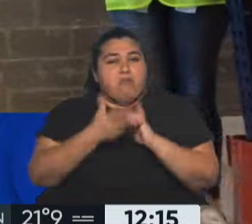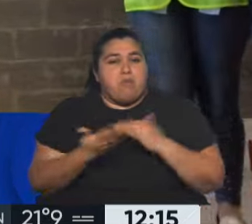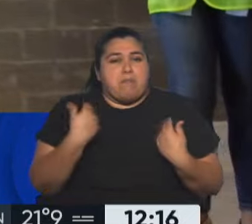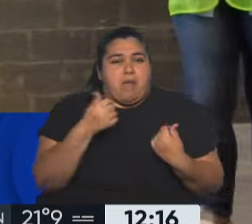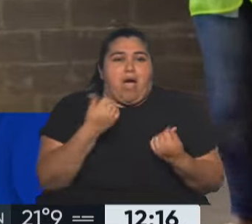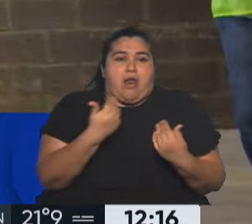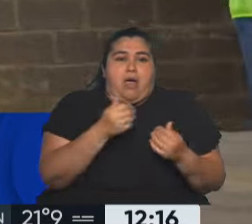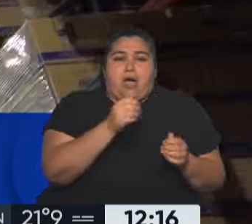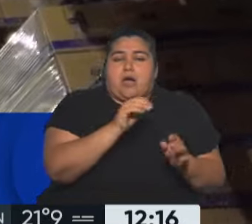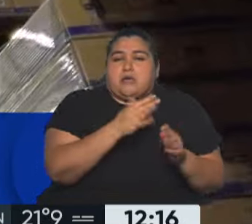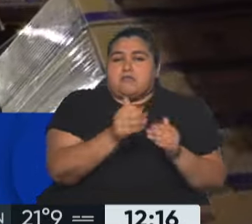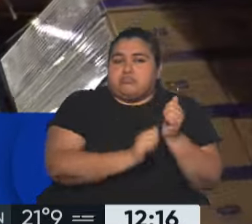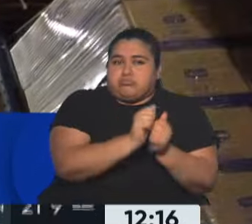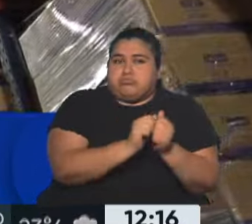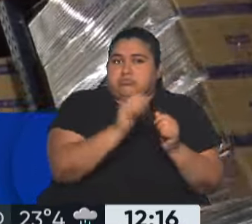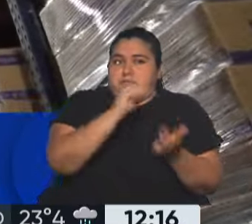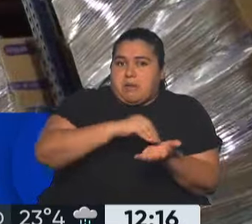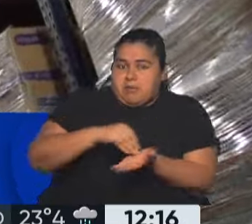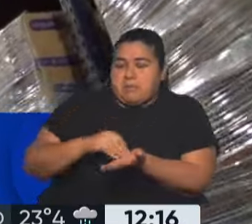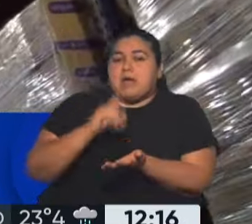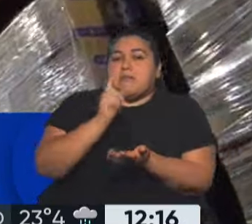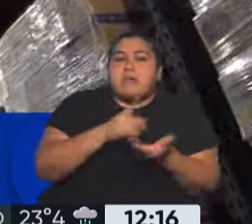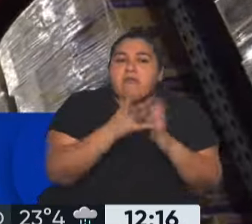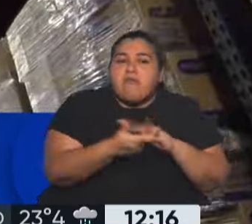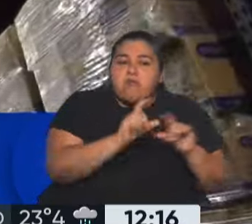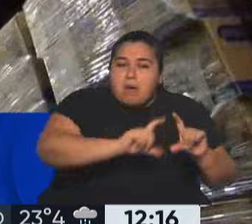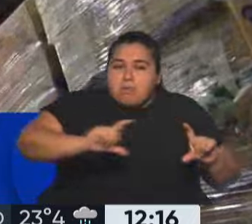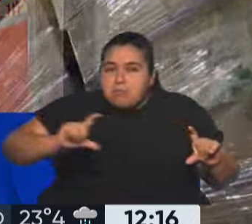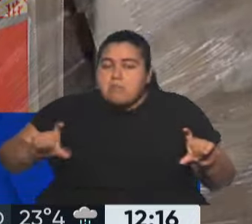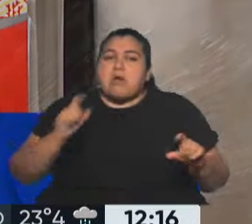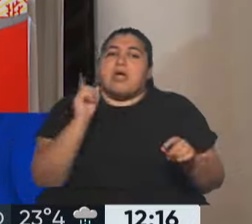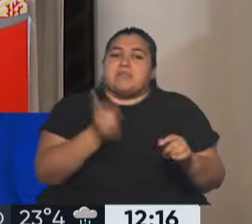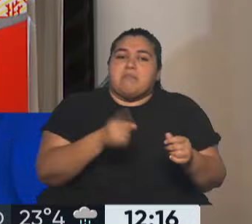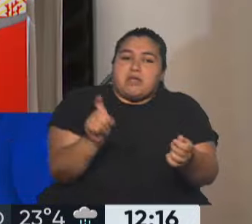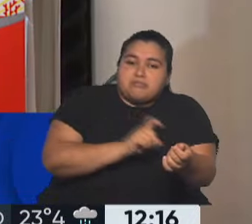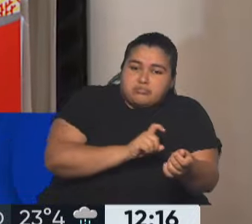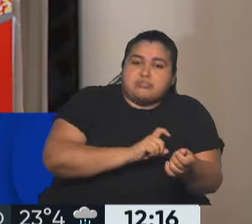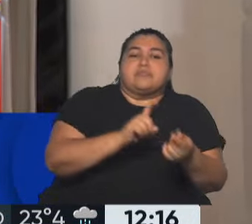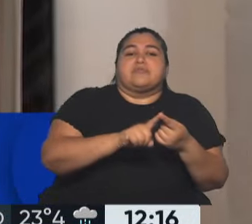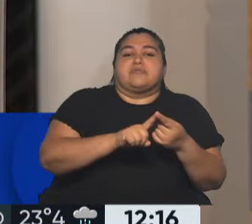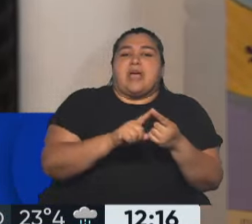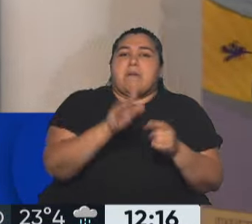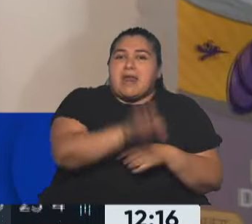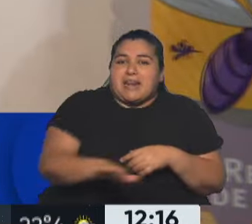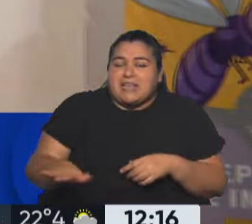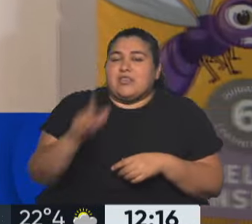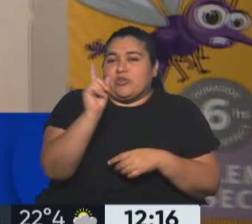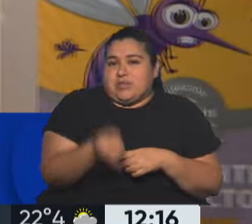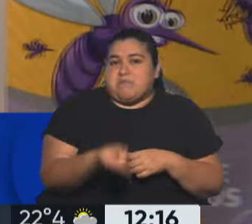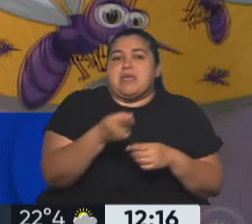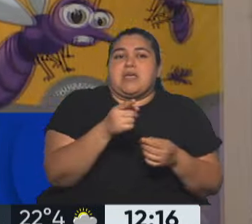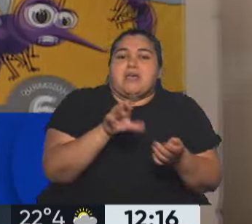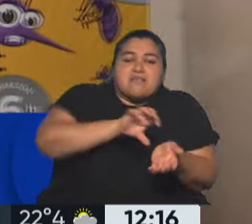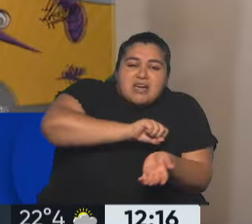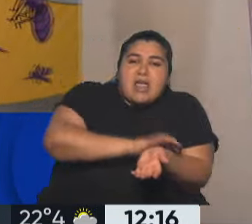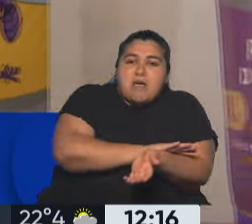de repelente, pero también abasteciendo de todos los tipos, tanto el normal como el kits, que sería para niños, como también este de